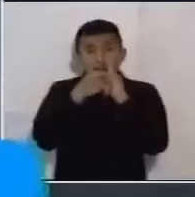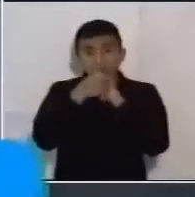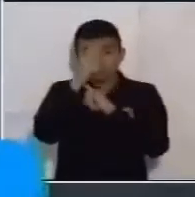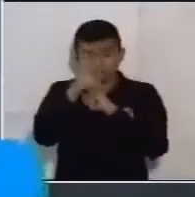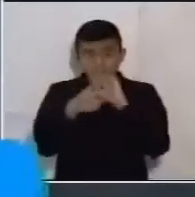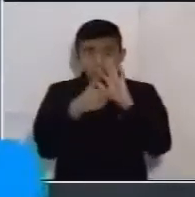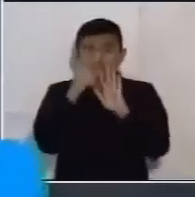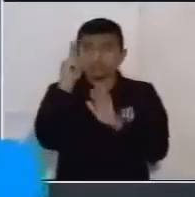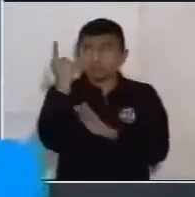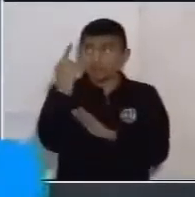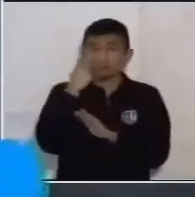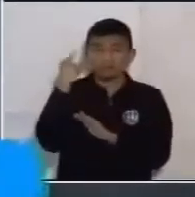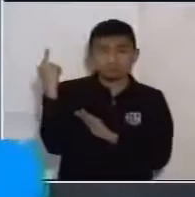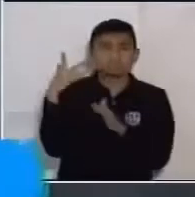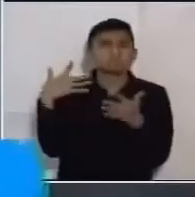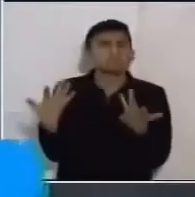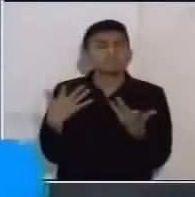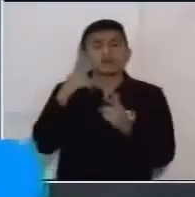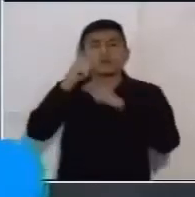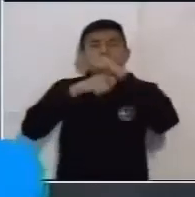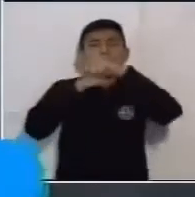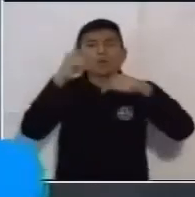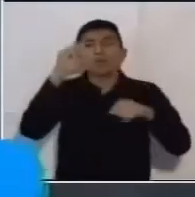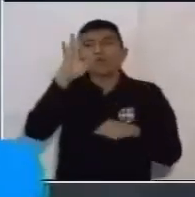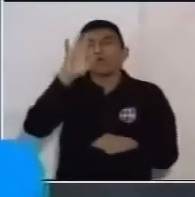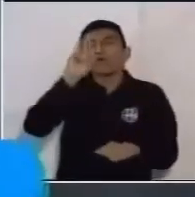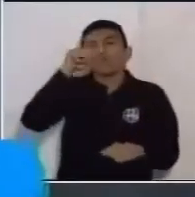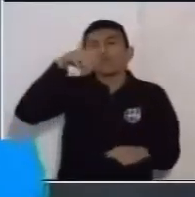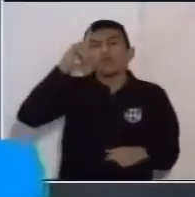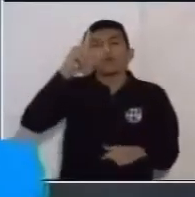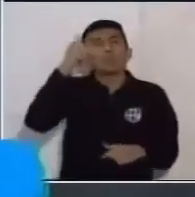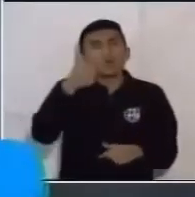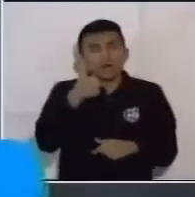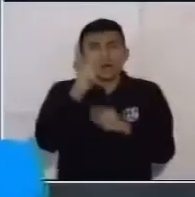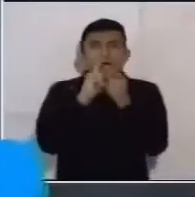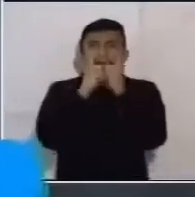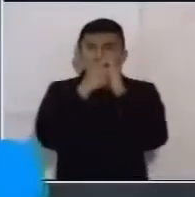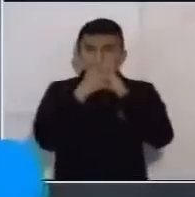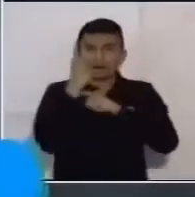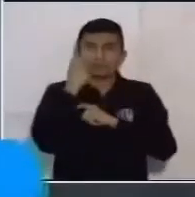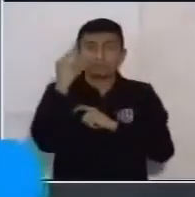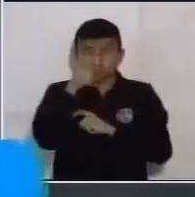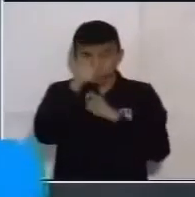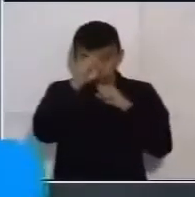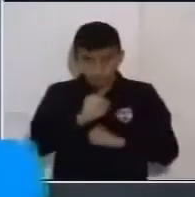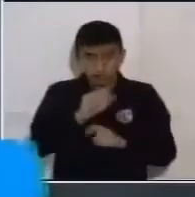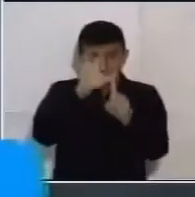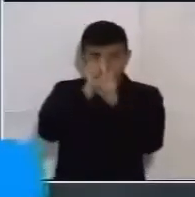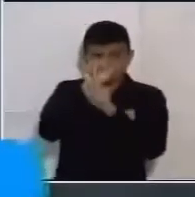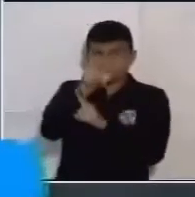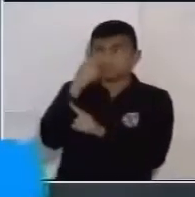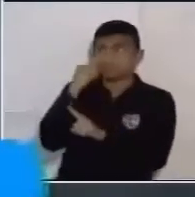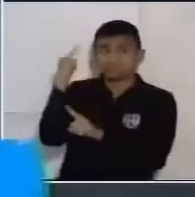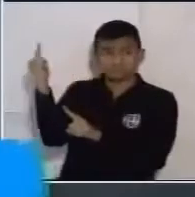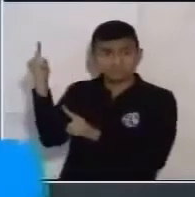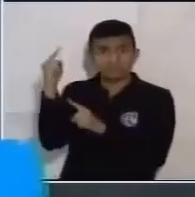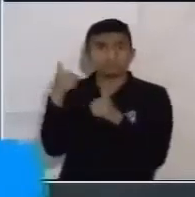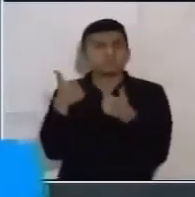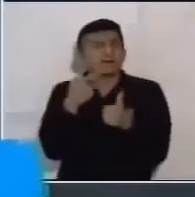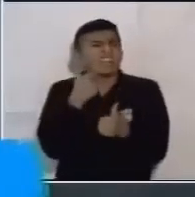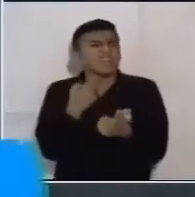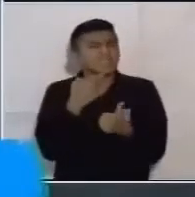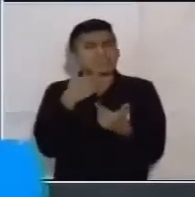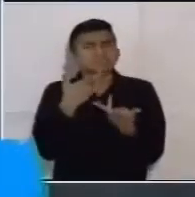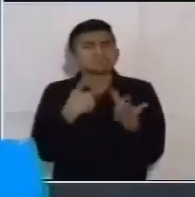primero que les coloco es la fórmula, que ya no va a ser la misma. La podemos visualizar ahí. ¿Qué dice la